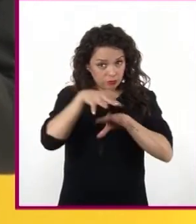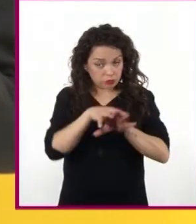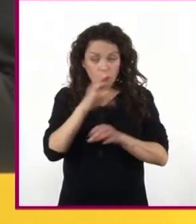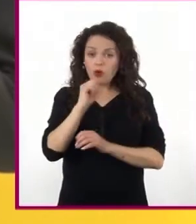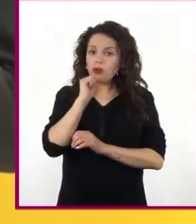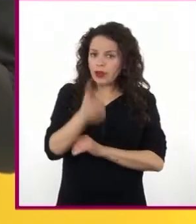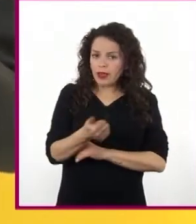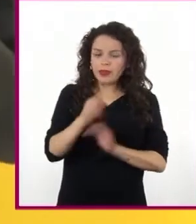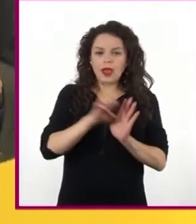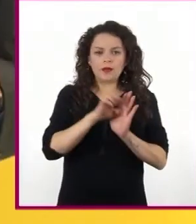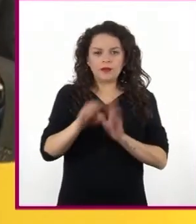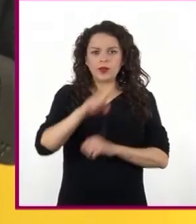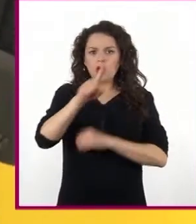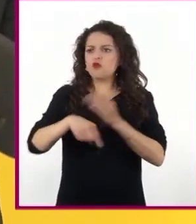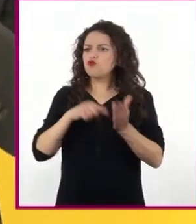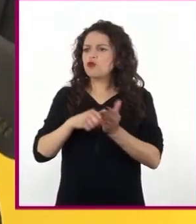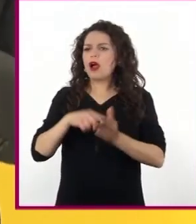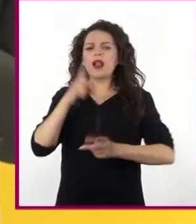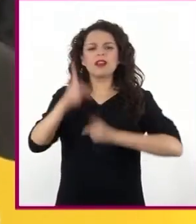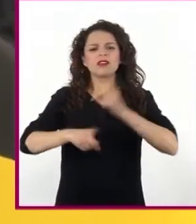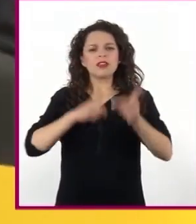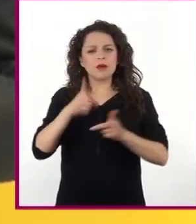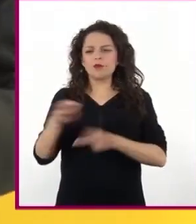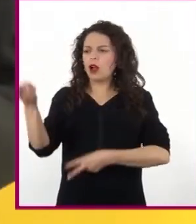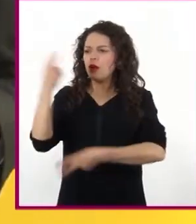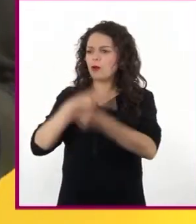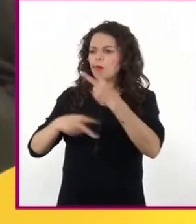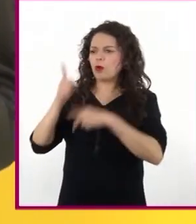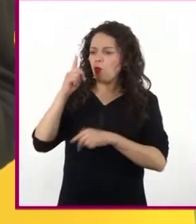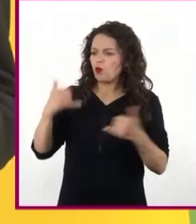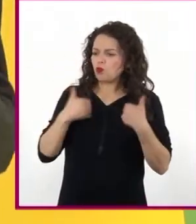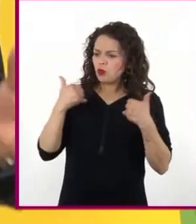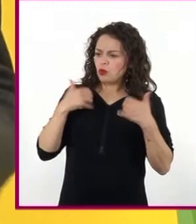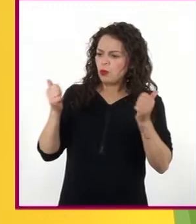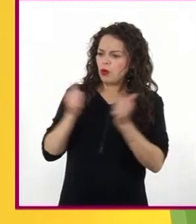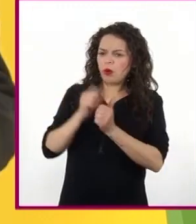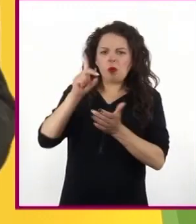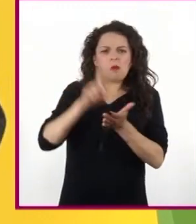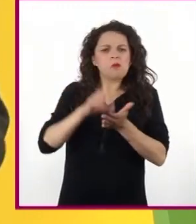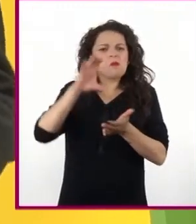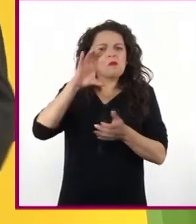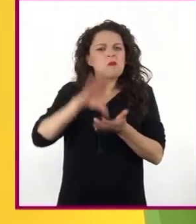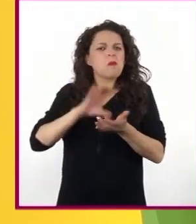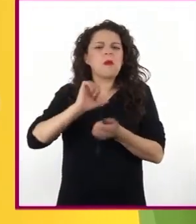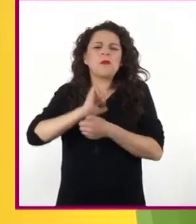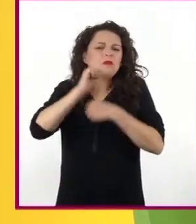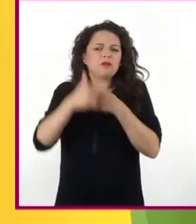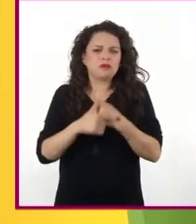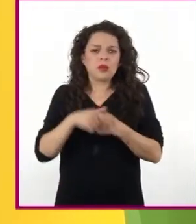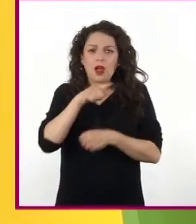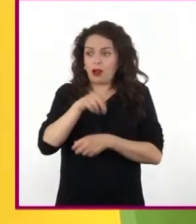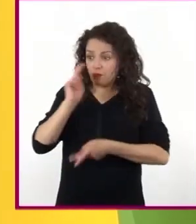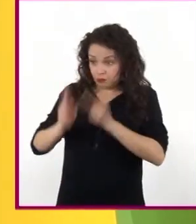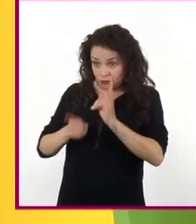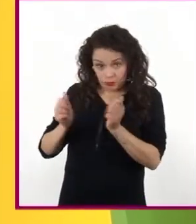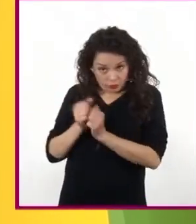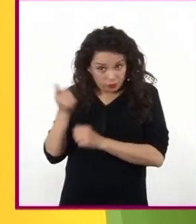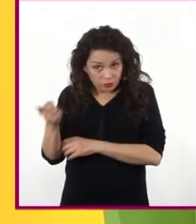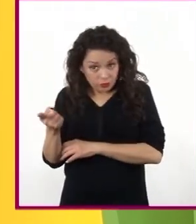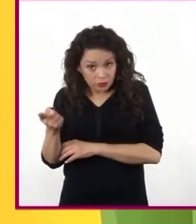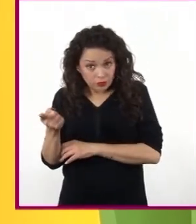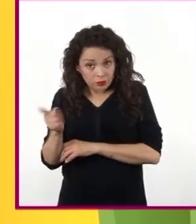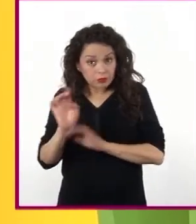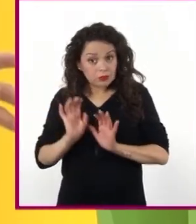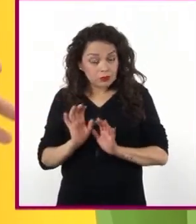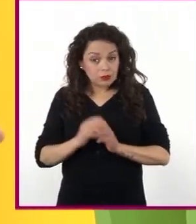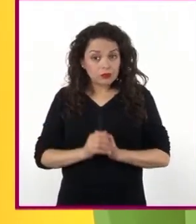espacio deportivo se acerca una o un joven con alguna discapacidad, ¿entablan una convivencia con ella o él? Si en la